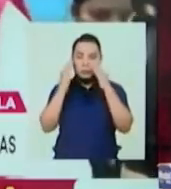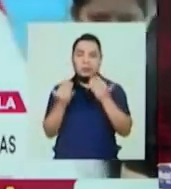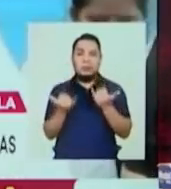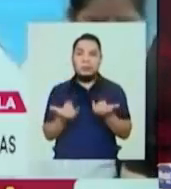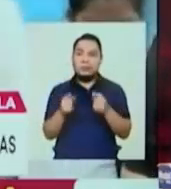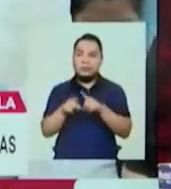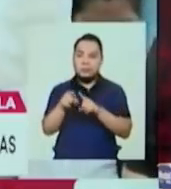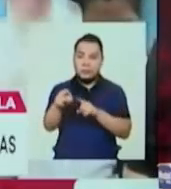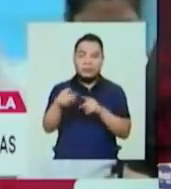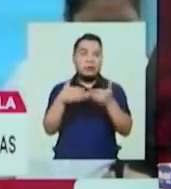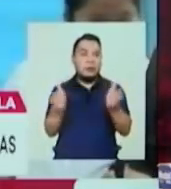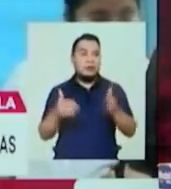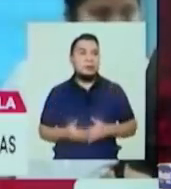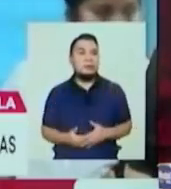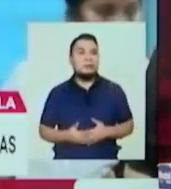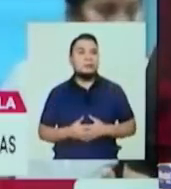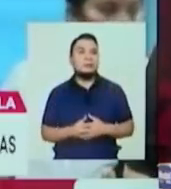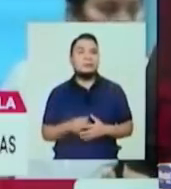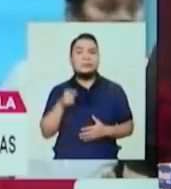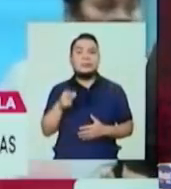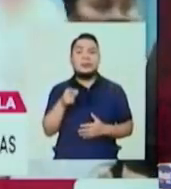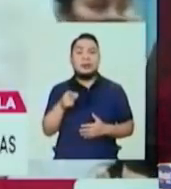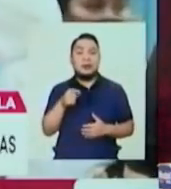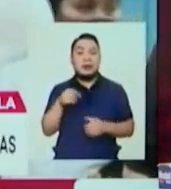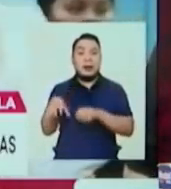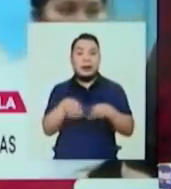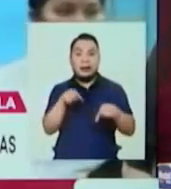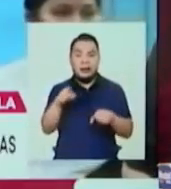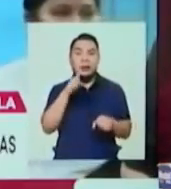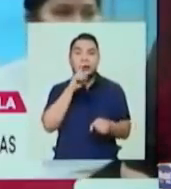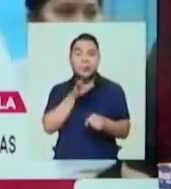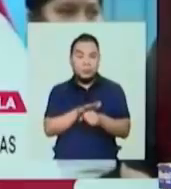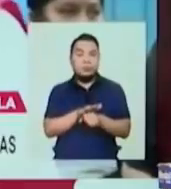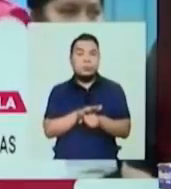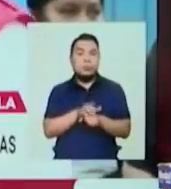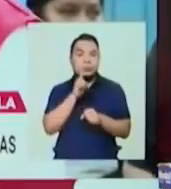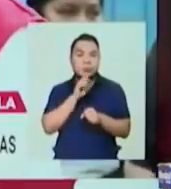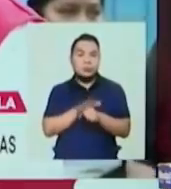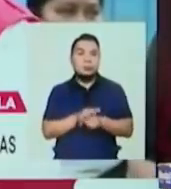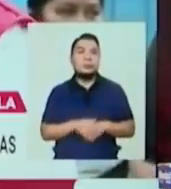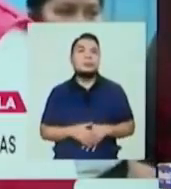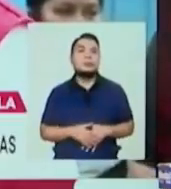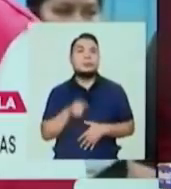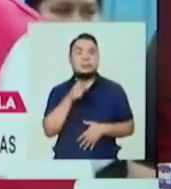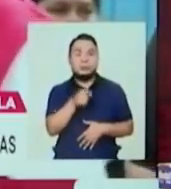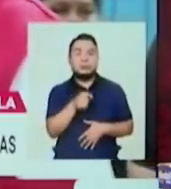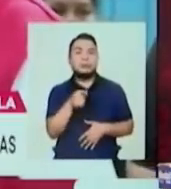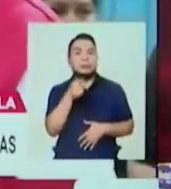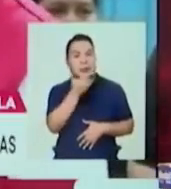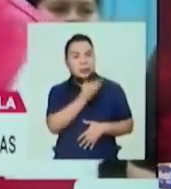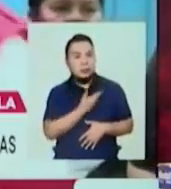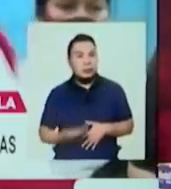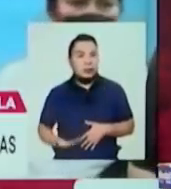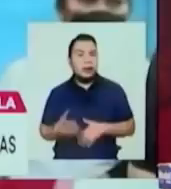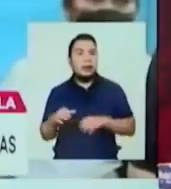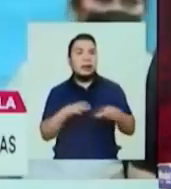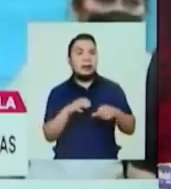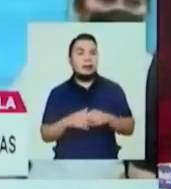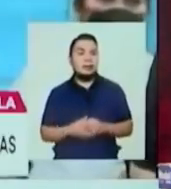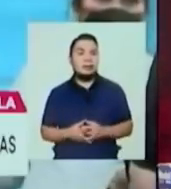casas. Punto, no dice más. Y lo repite, no sabe ni de qué trata, ni de qué está